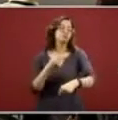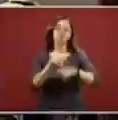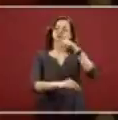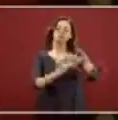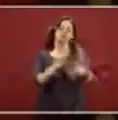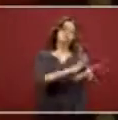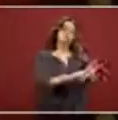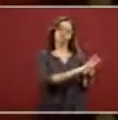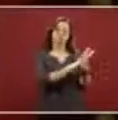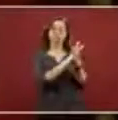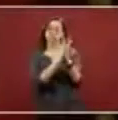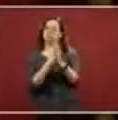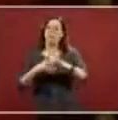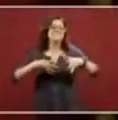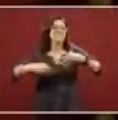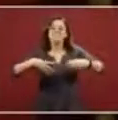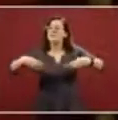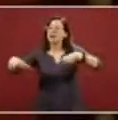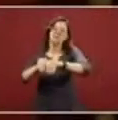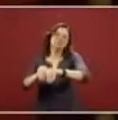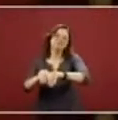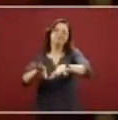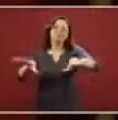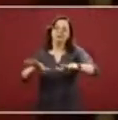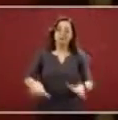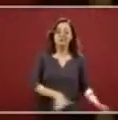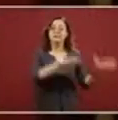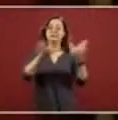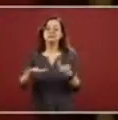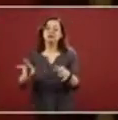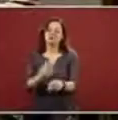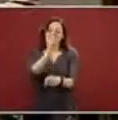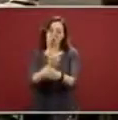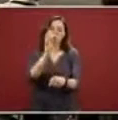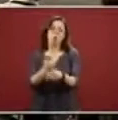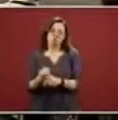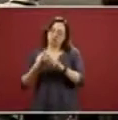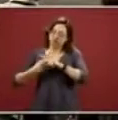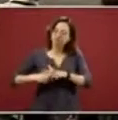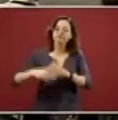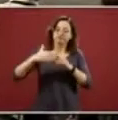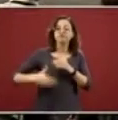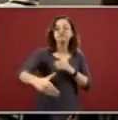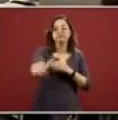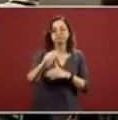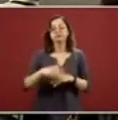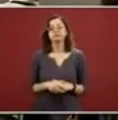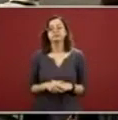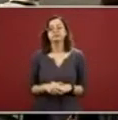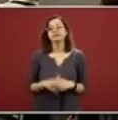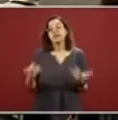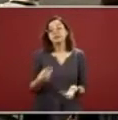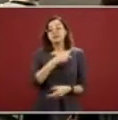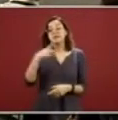a tener ya los casos de segunda o más generación, que son los que van a marcar el inicio de la fase 2, recordando que la